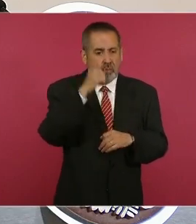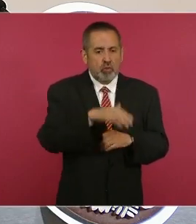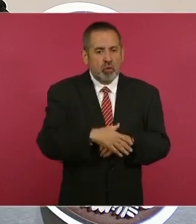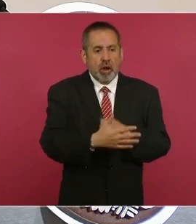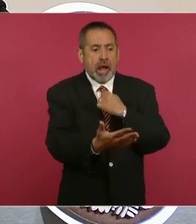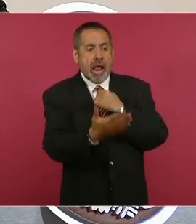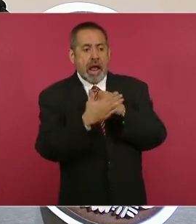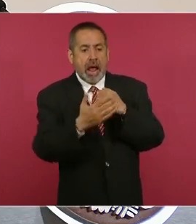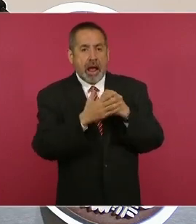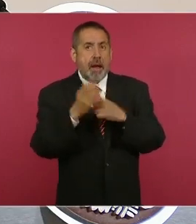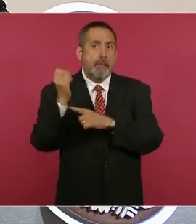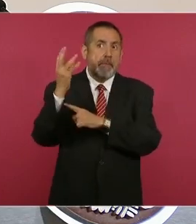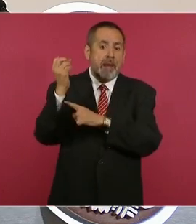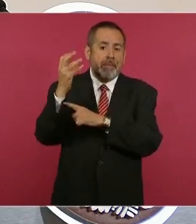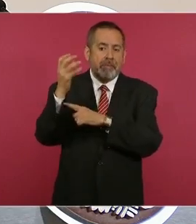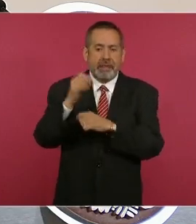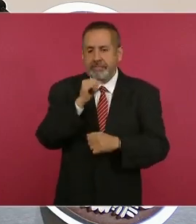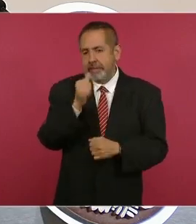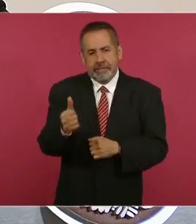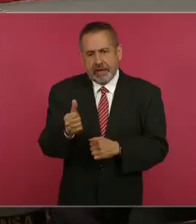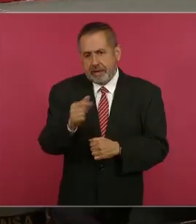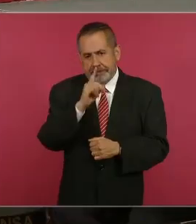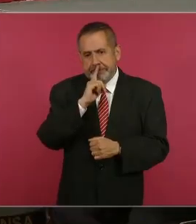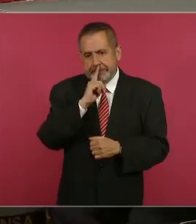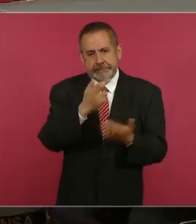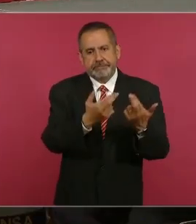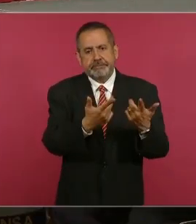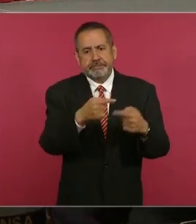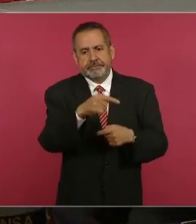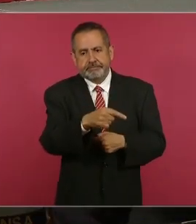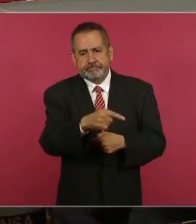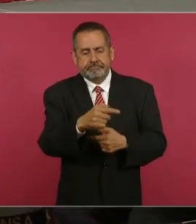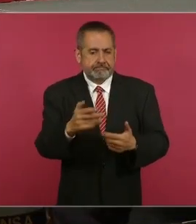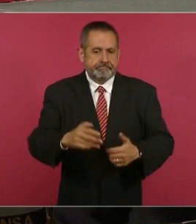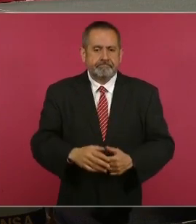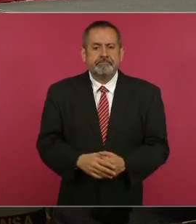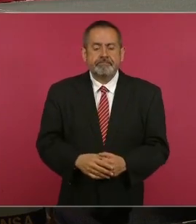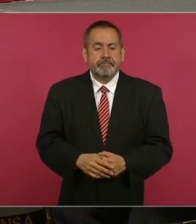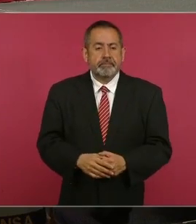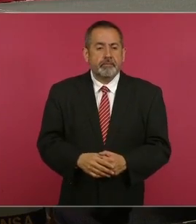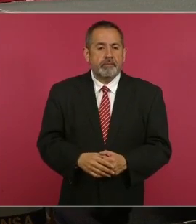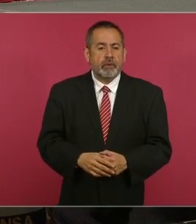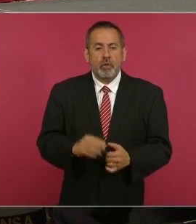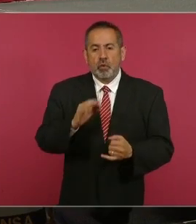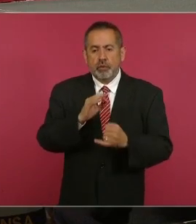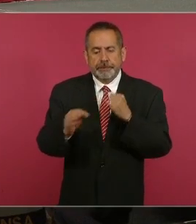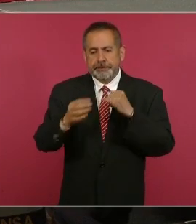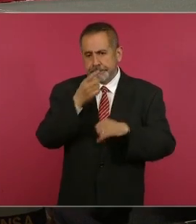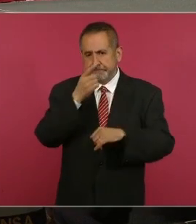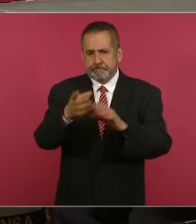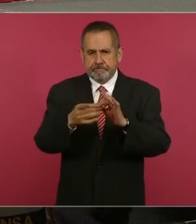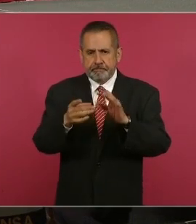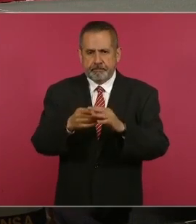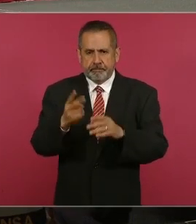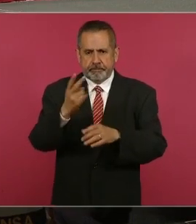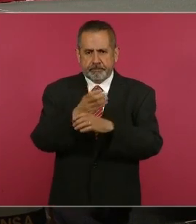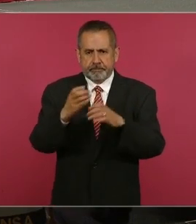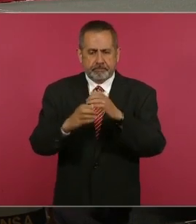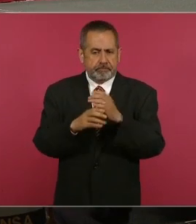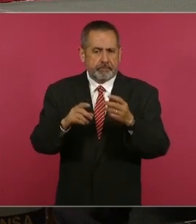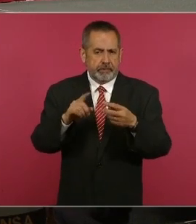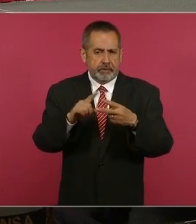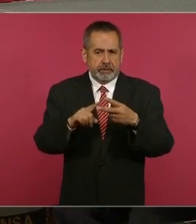se podría emitir un aviso de alerta sísmica. Y finalmente decir dos